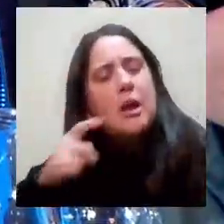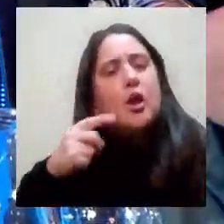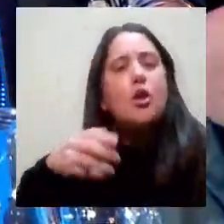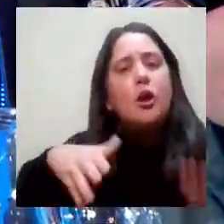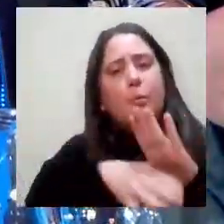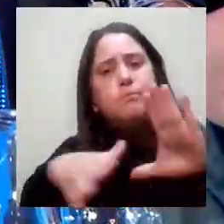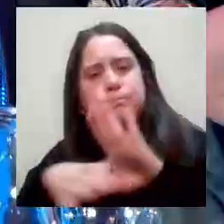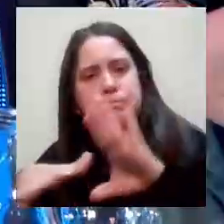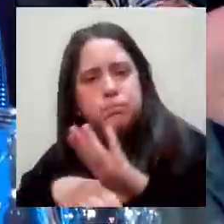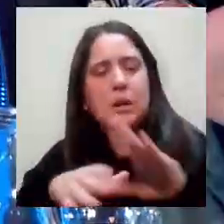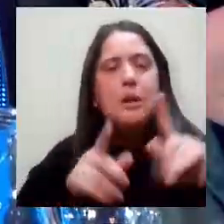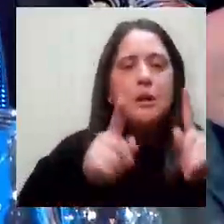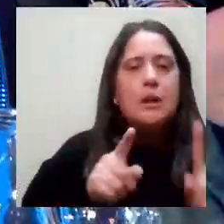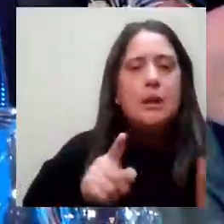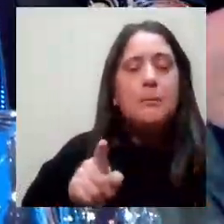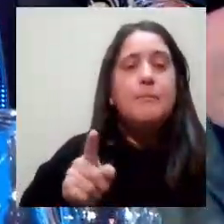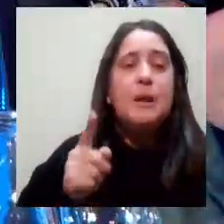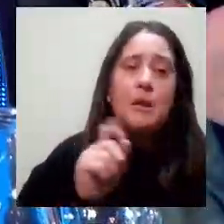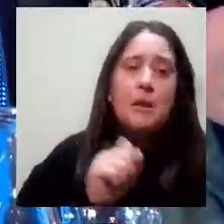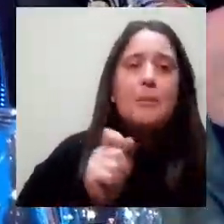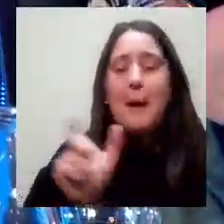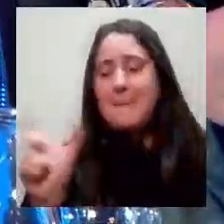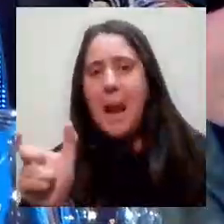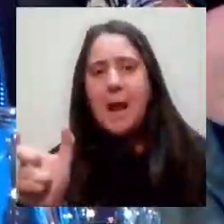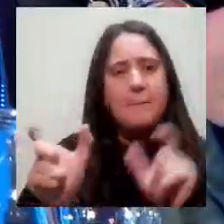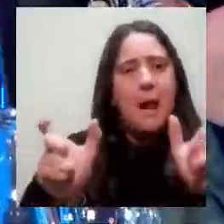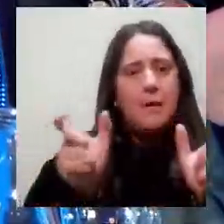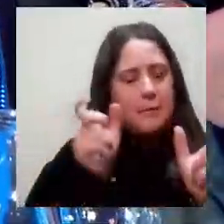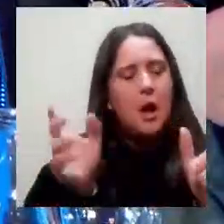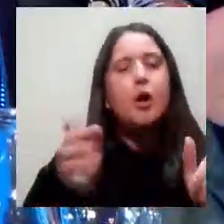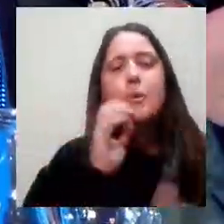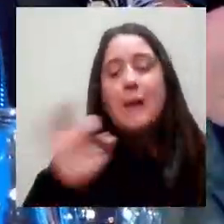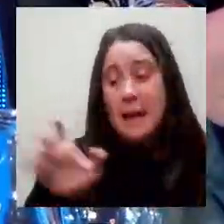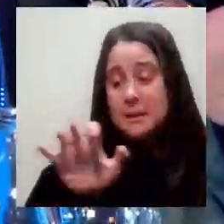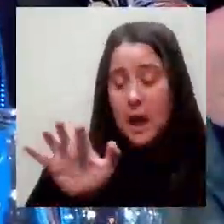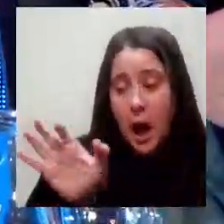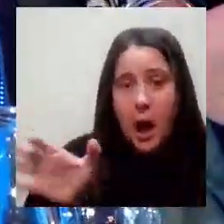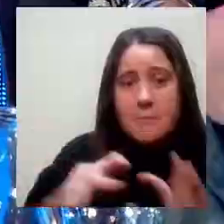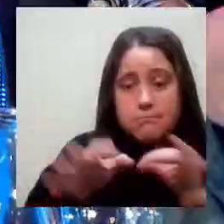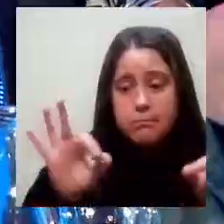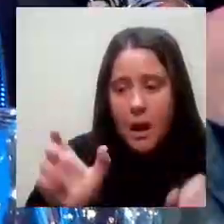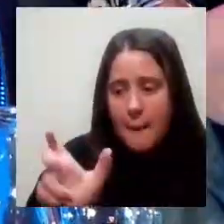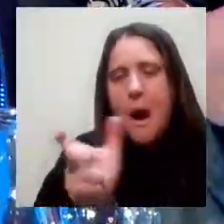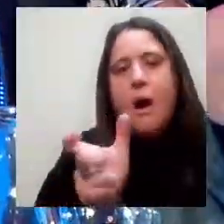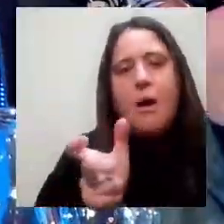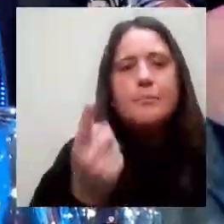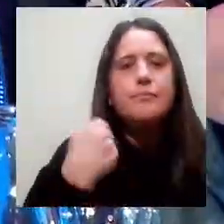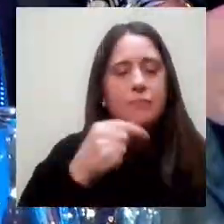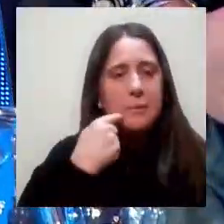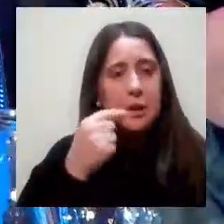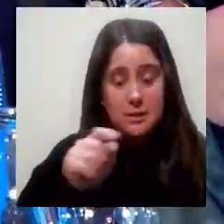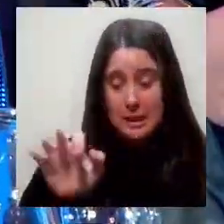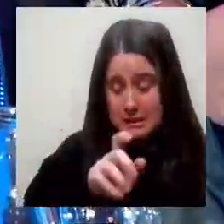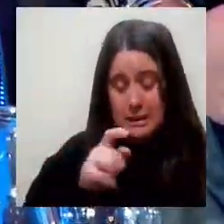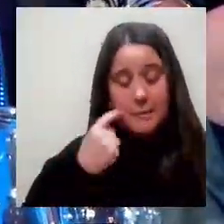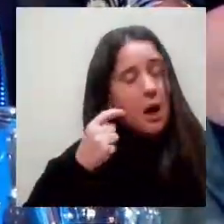y después poder ensamblar palabras o leer palabras. Es decir, una vez que pueden transformar esas letras en sus sonidos, necesitan unir